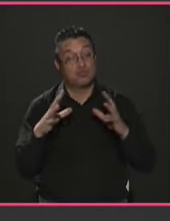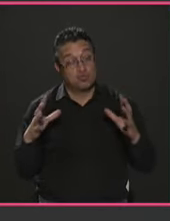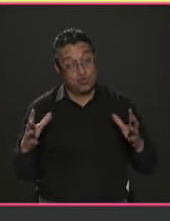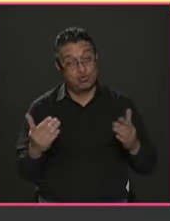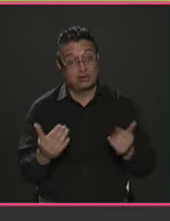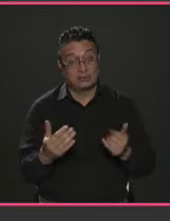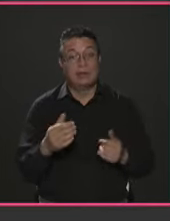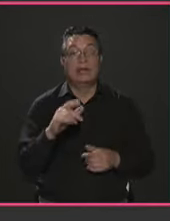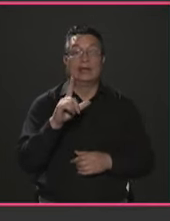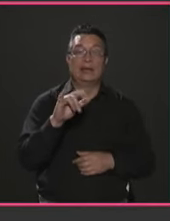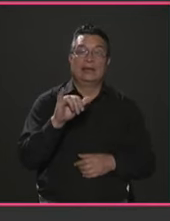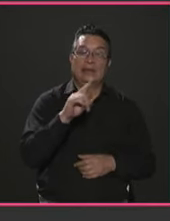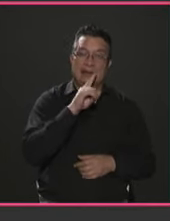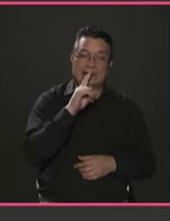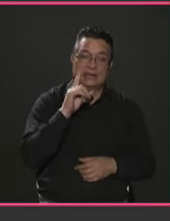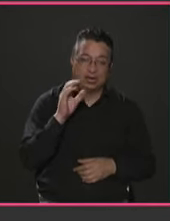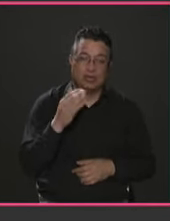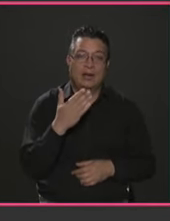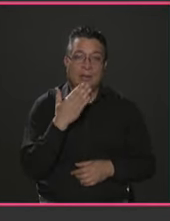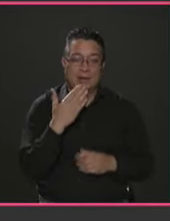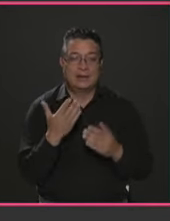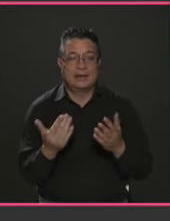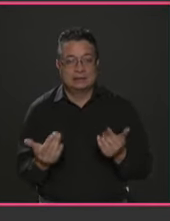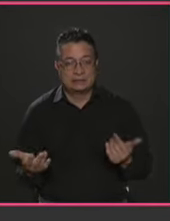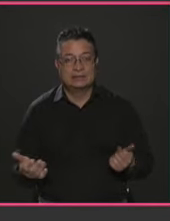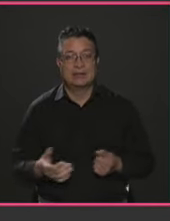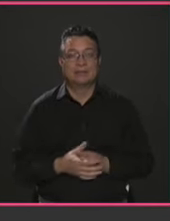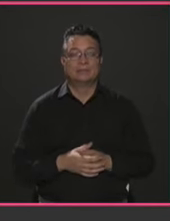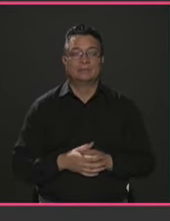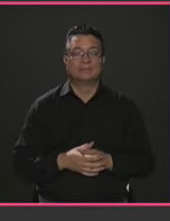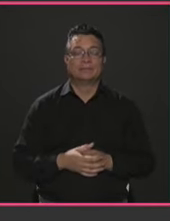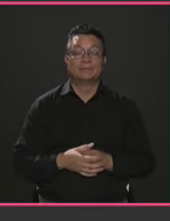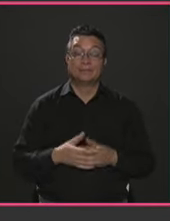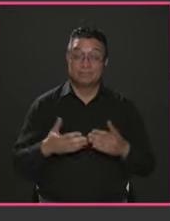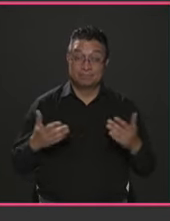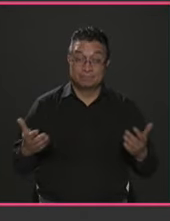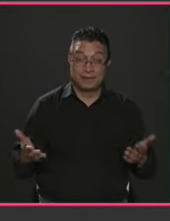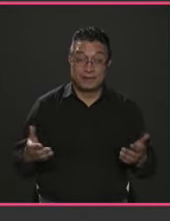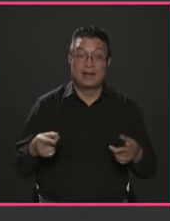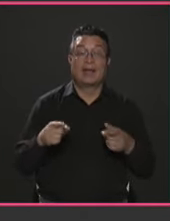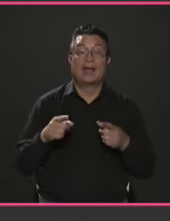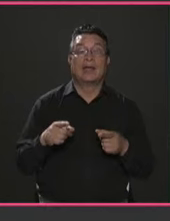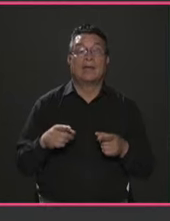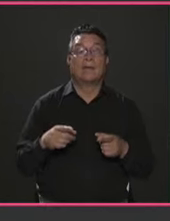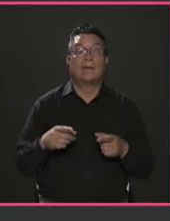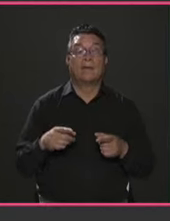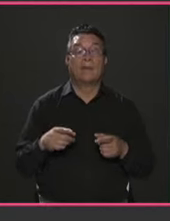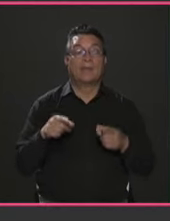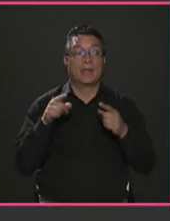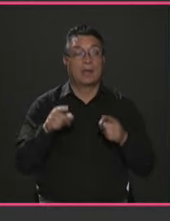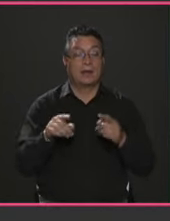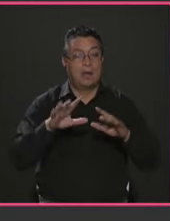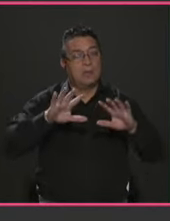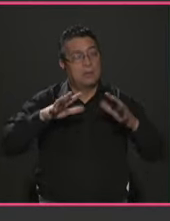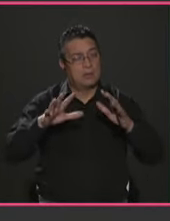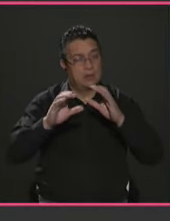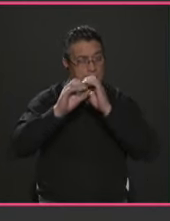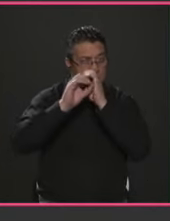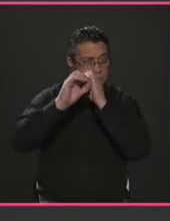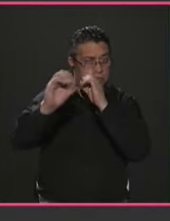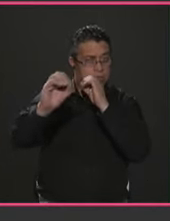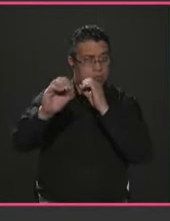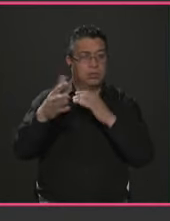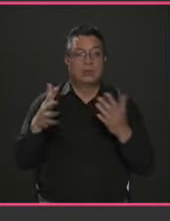y litio de hecho eh las estimaciones y las